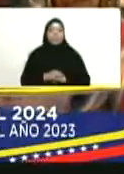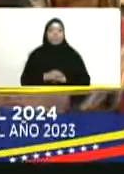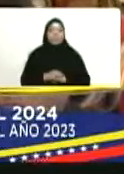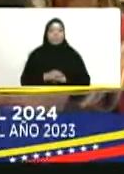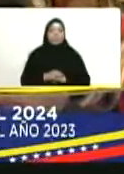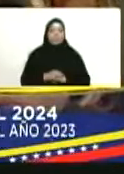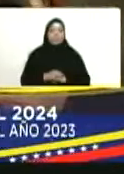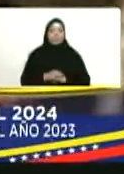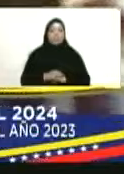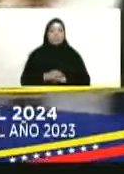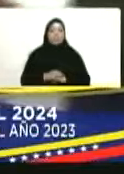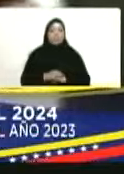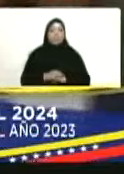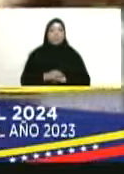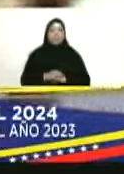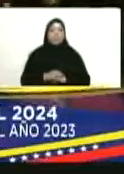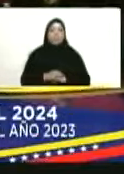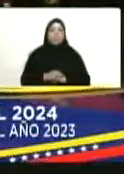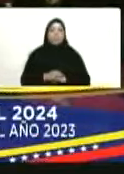A ver, casi me caigo.